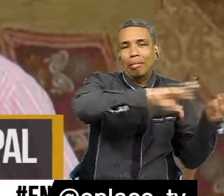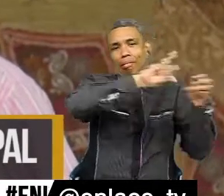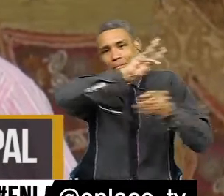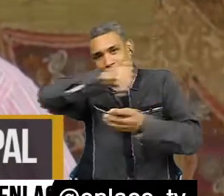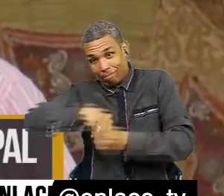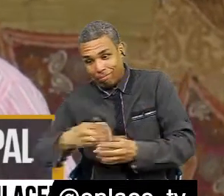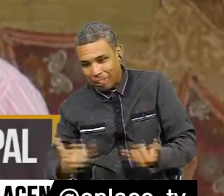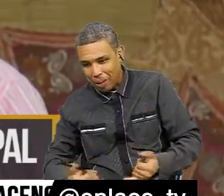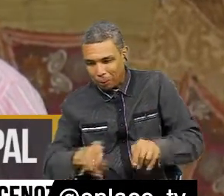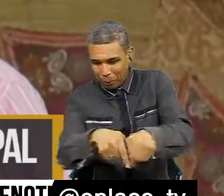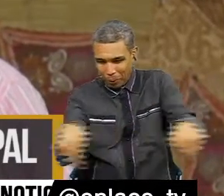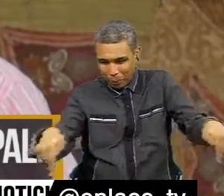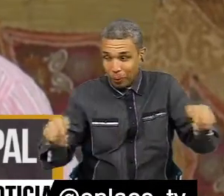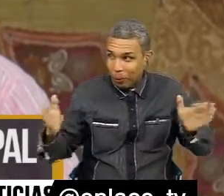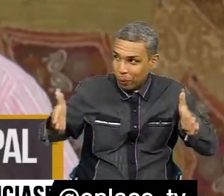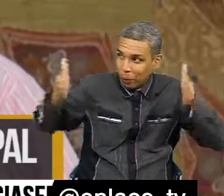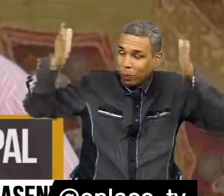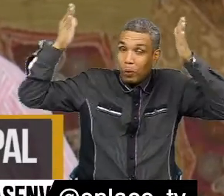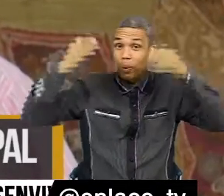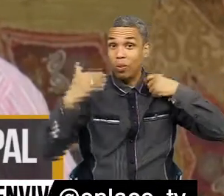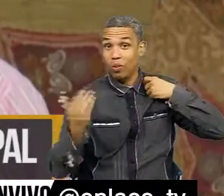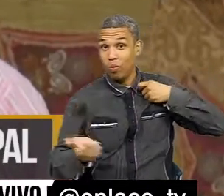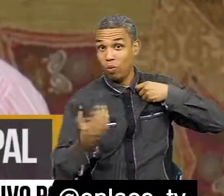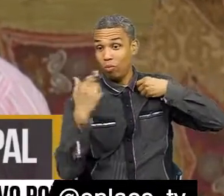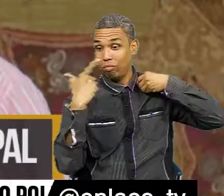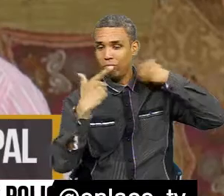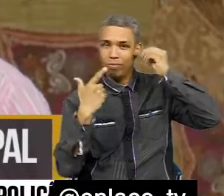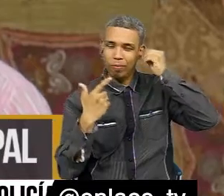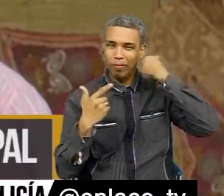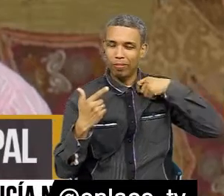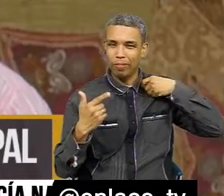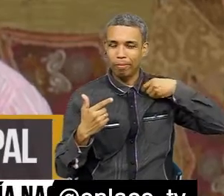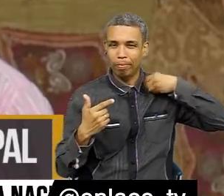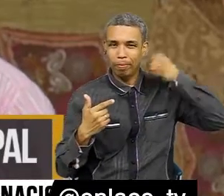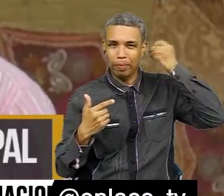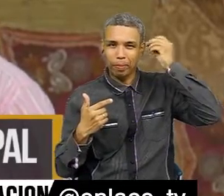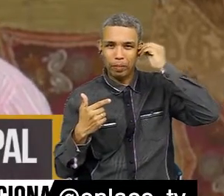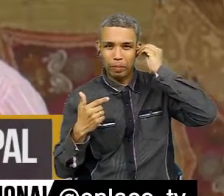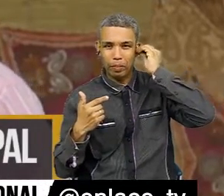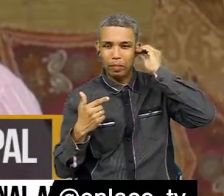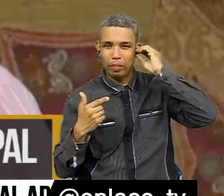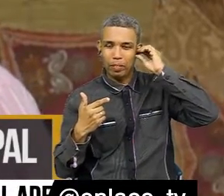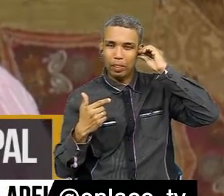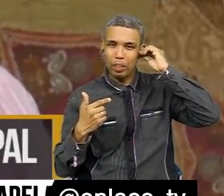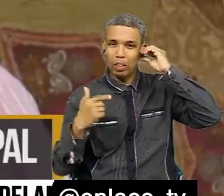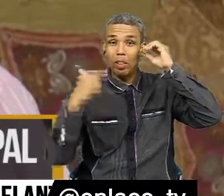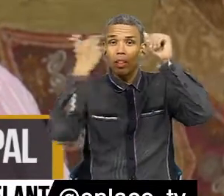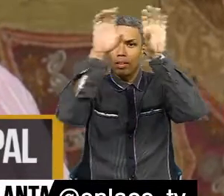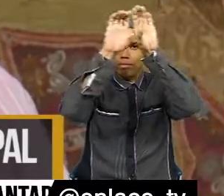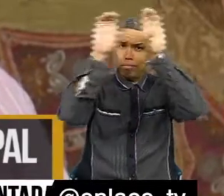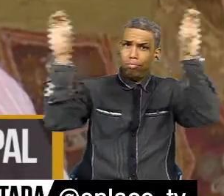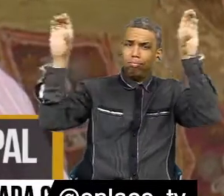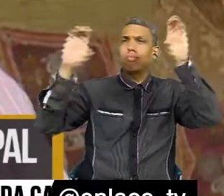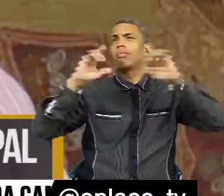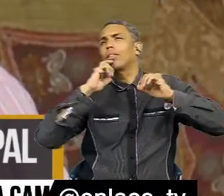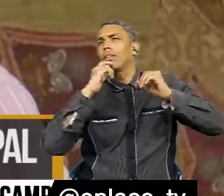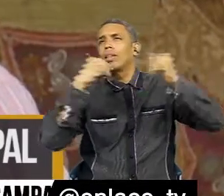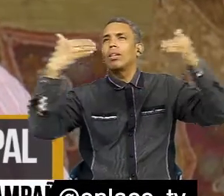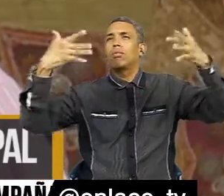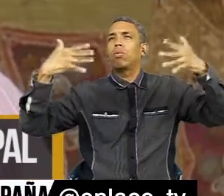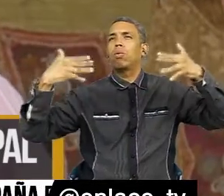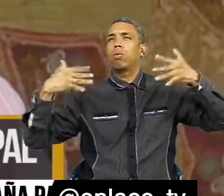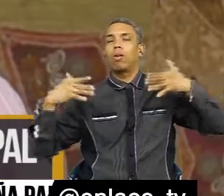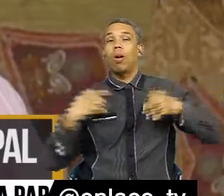y aprovechar estas nuevas instalaciones que tenemos con buenas instalaciones, buenos aires. Nos faltan ciertas cositas, pero